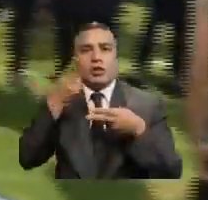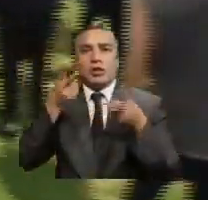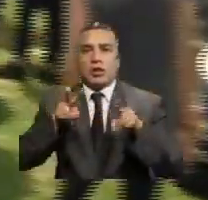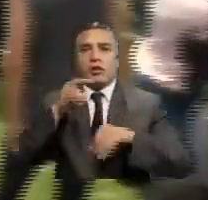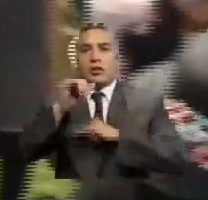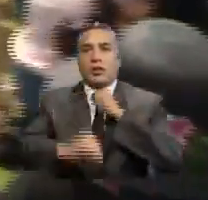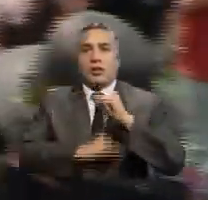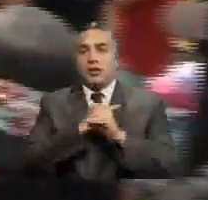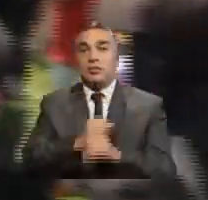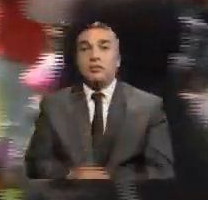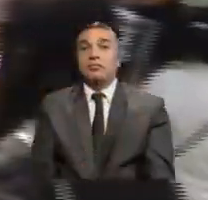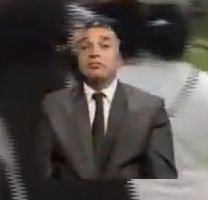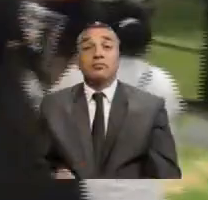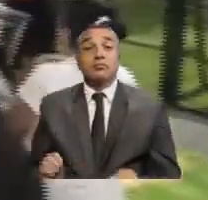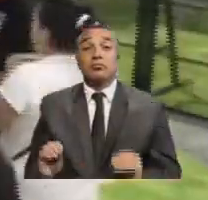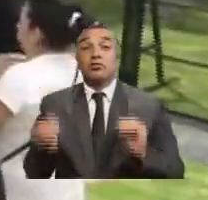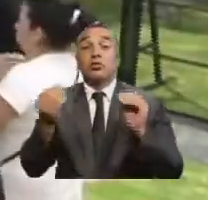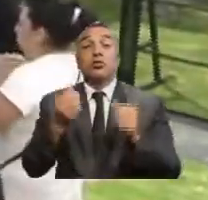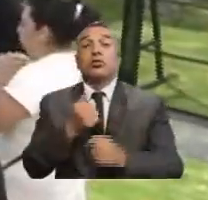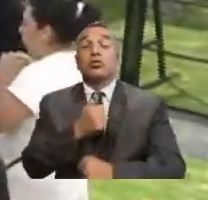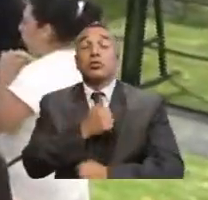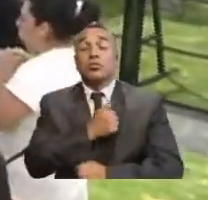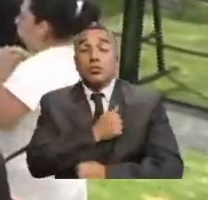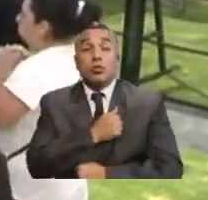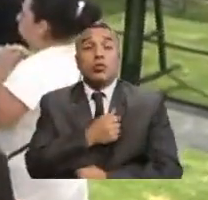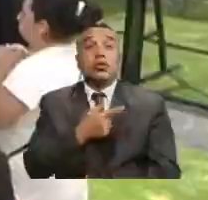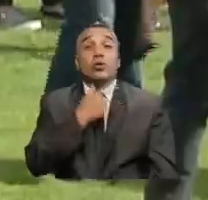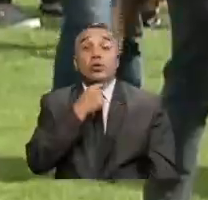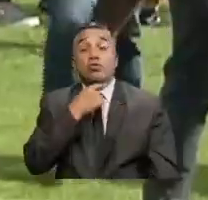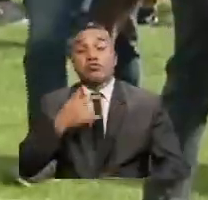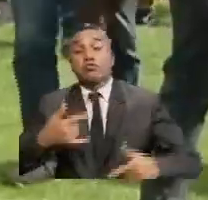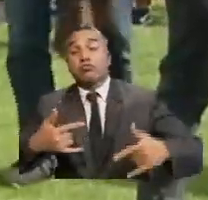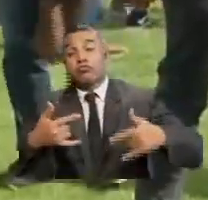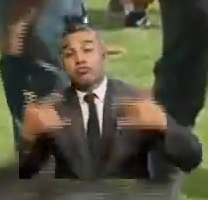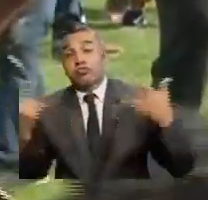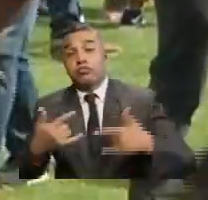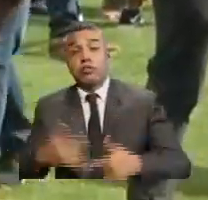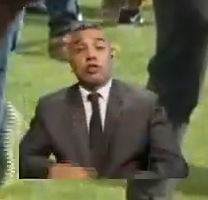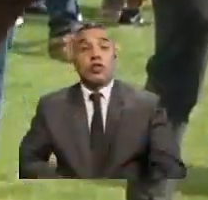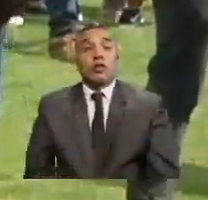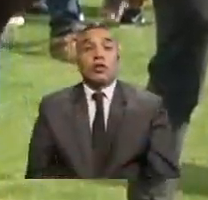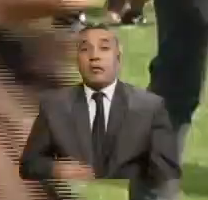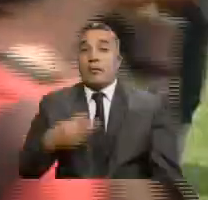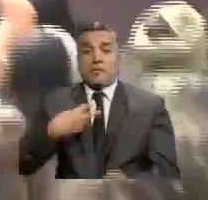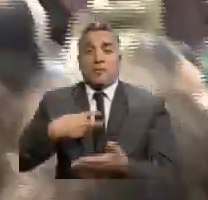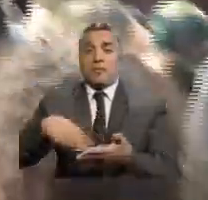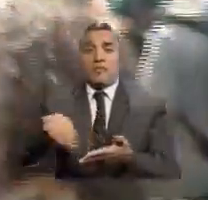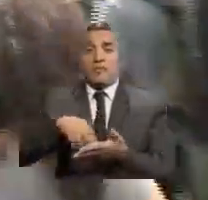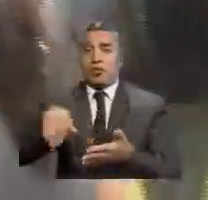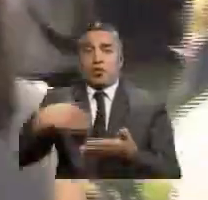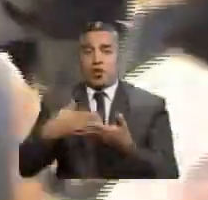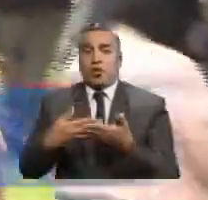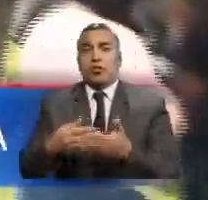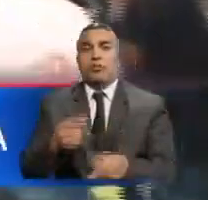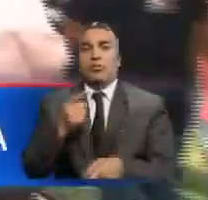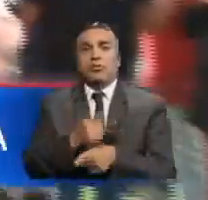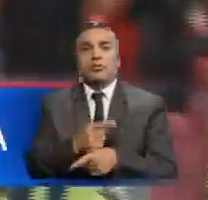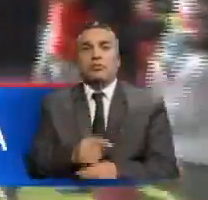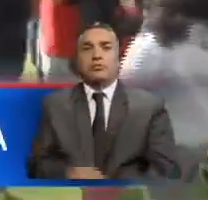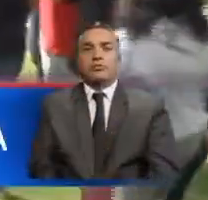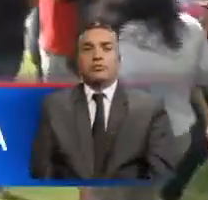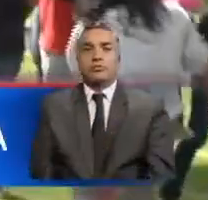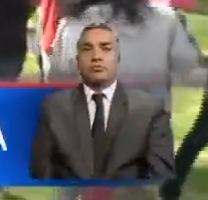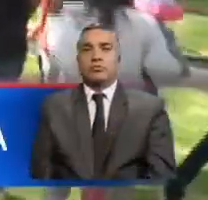que principalmente los jóvenes amantes del rock, rap, reggae y punk disfrutaron de los artistas que se presentaron en la tarima del Quito Fest.